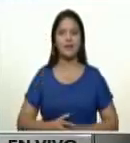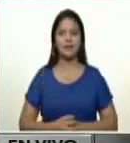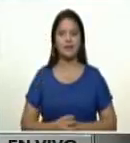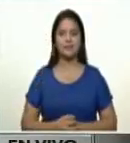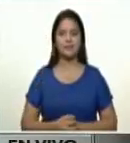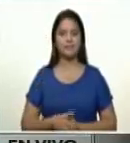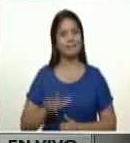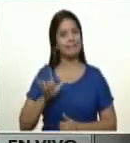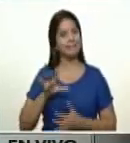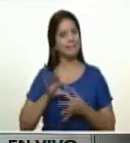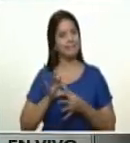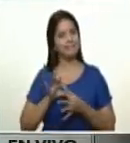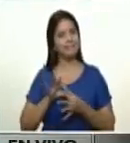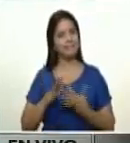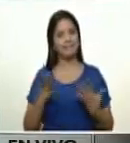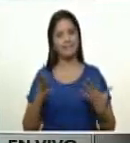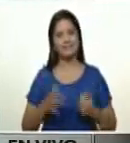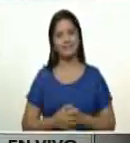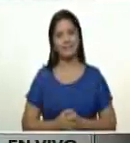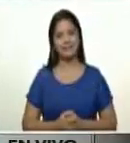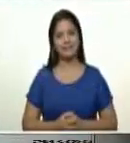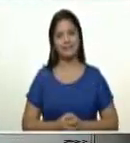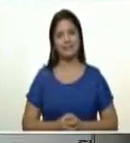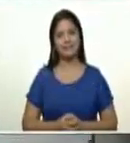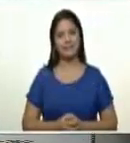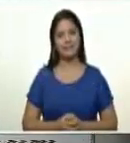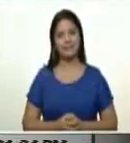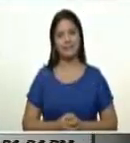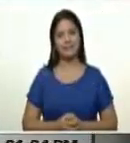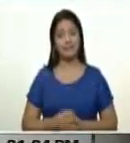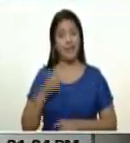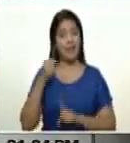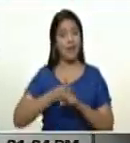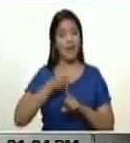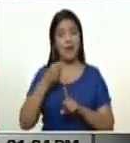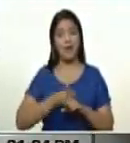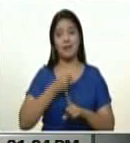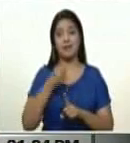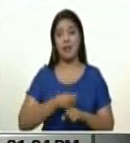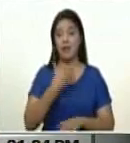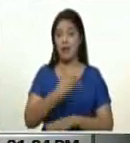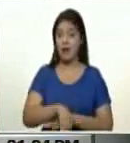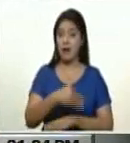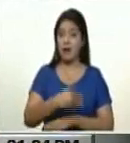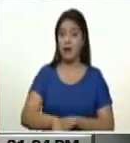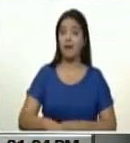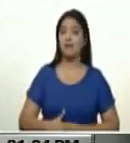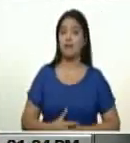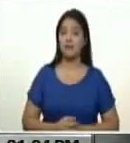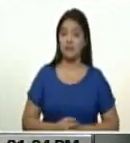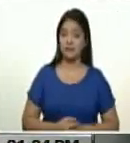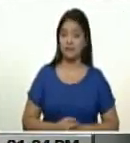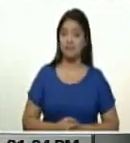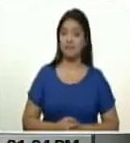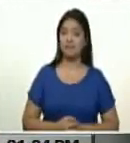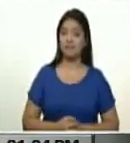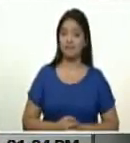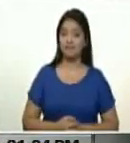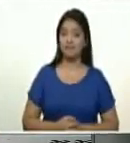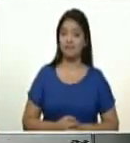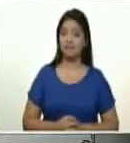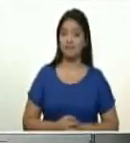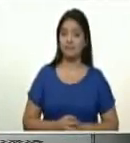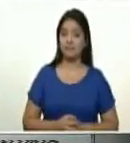Querida almiranta en jefa, aquí está en la batalla, en las calles, ¿ah?, de conducir la